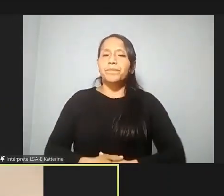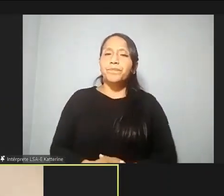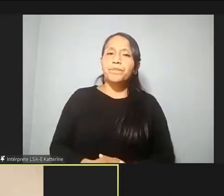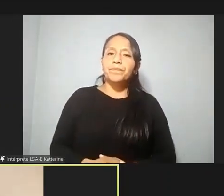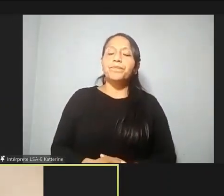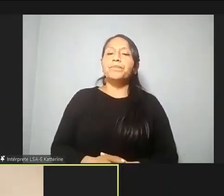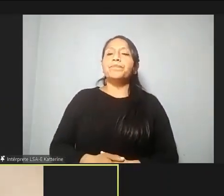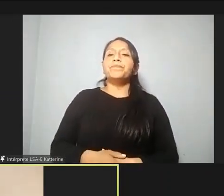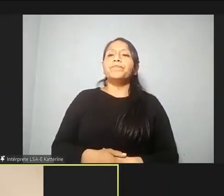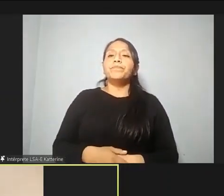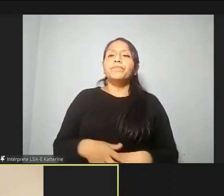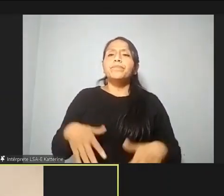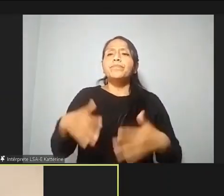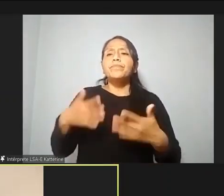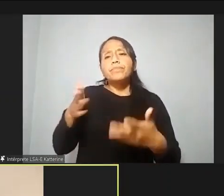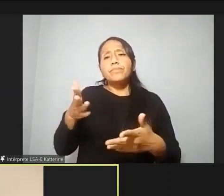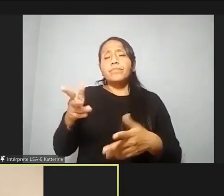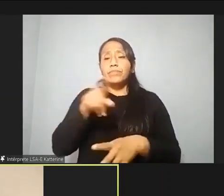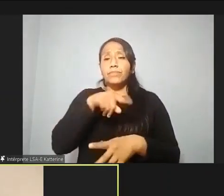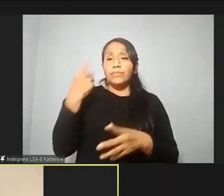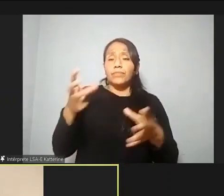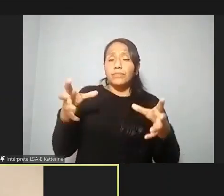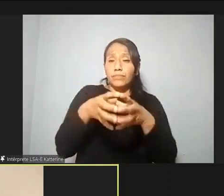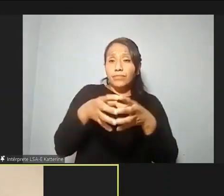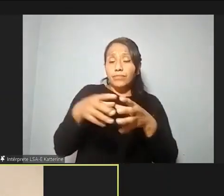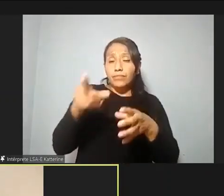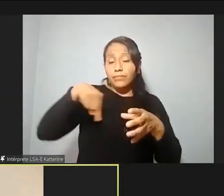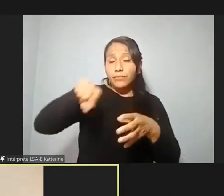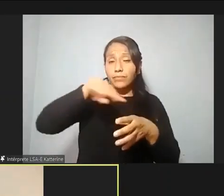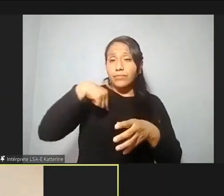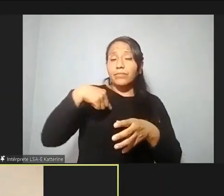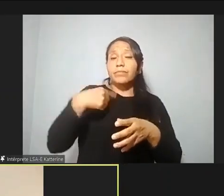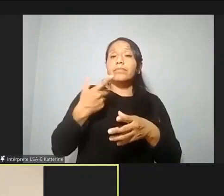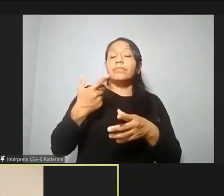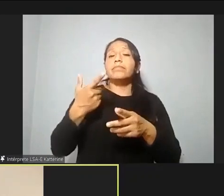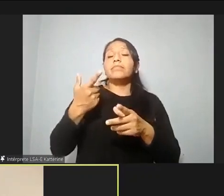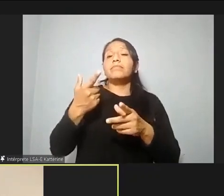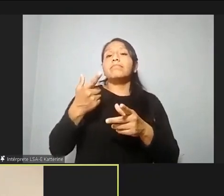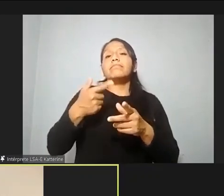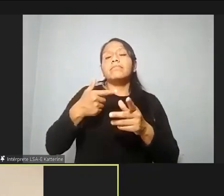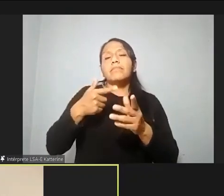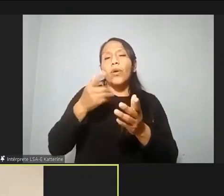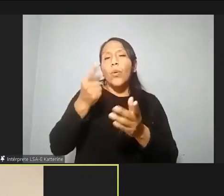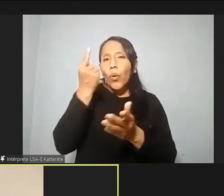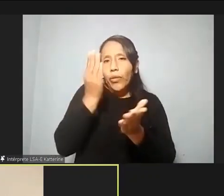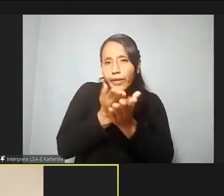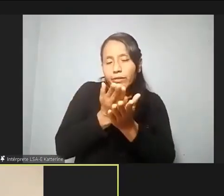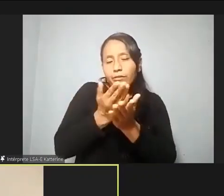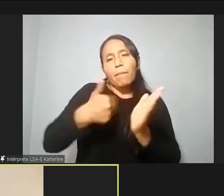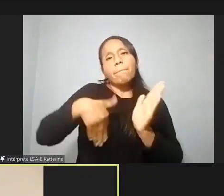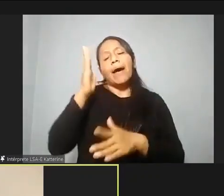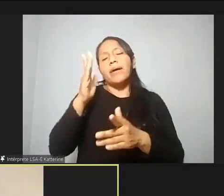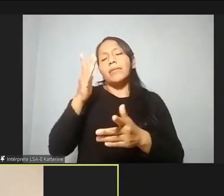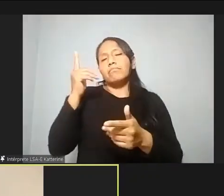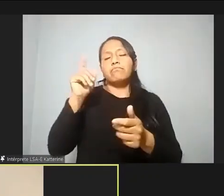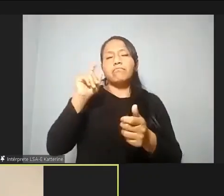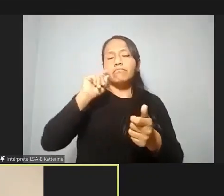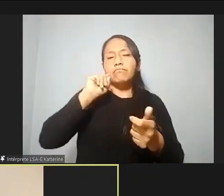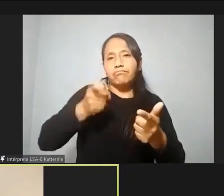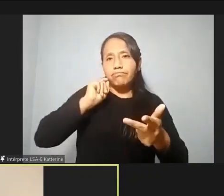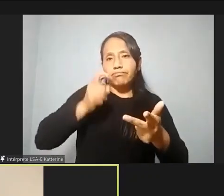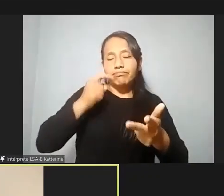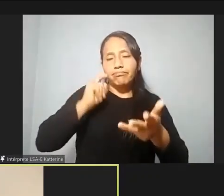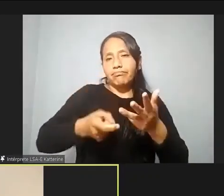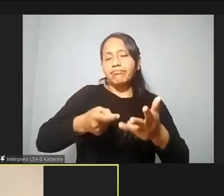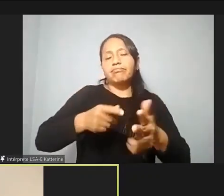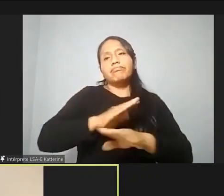Entendamos que dentro de nuestro colectivo hay personas a las que se les vulnera más de un derecho, que se encuentran doble o triplemente